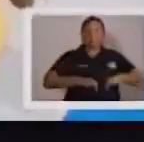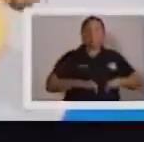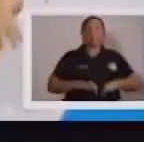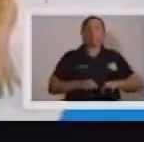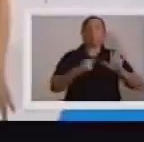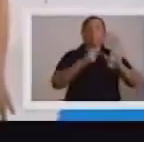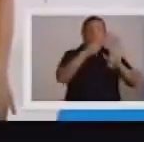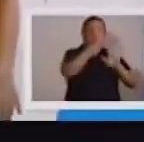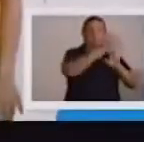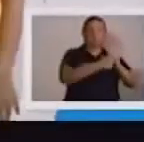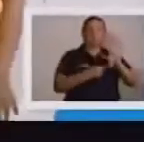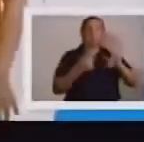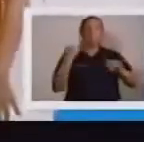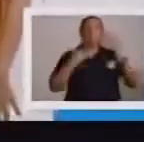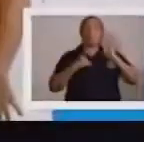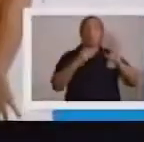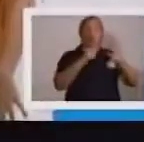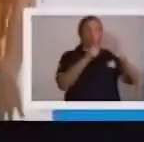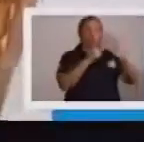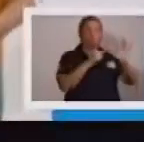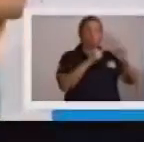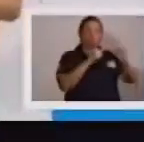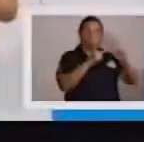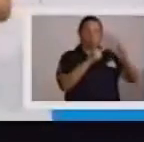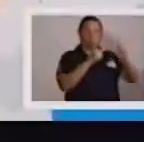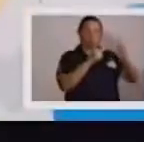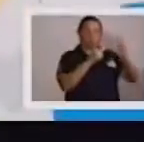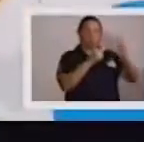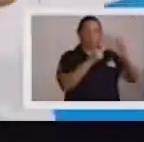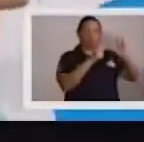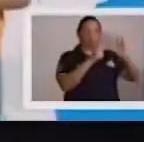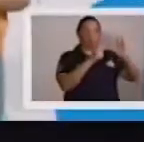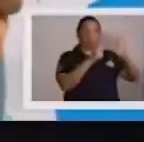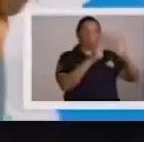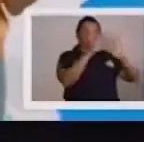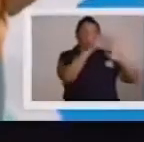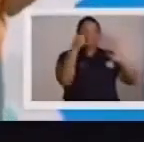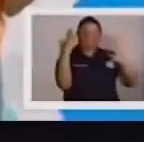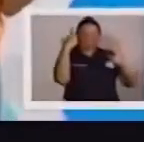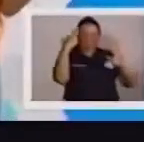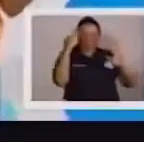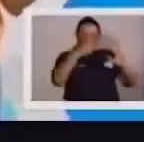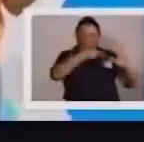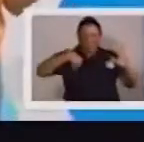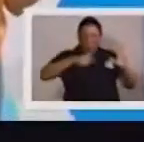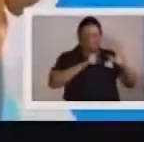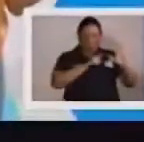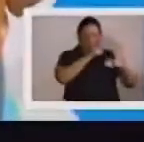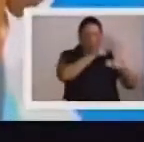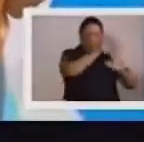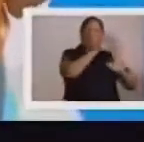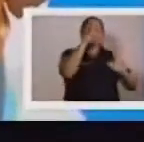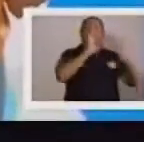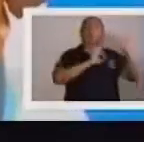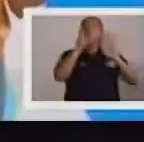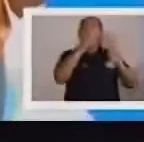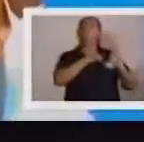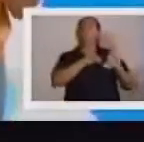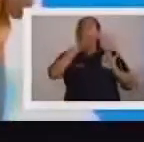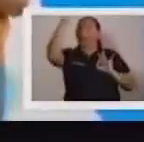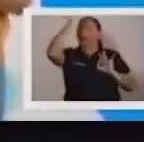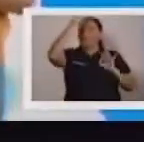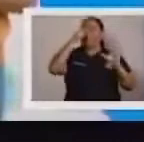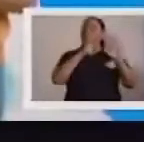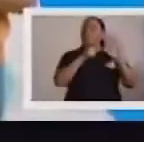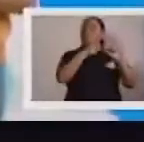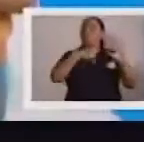con nuestros 5 deditos. Con los 5 deditos, ¿saben ustedes el nombre de cada dedo? ¿Sí? ¿Mm? ¿O se lo quieren